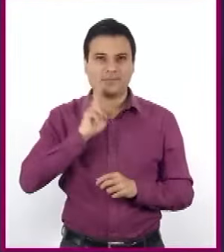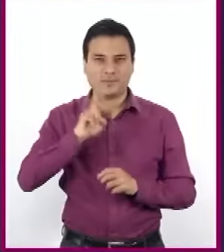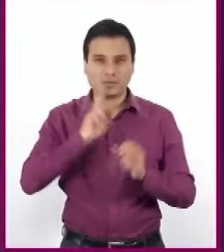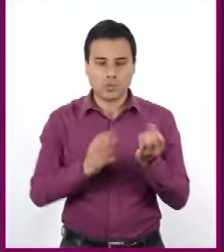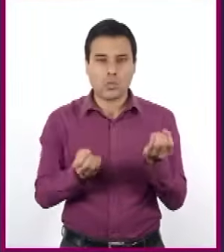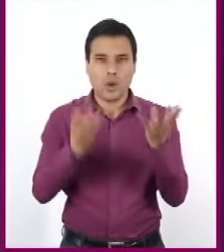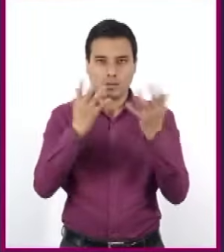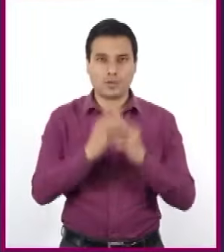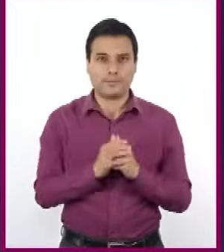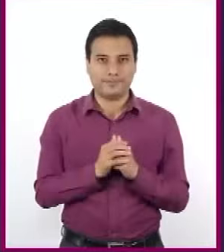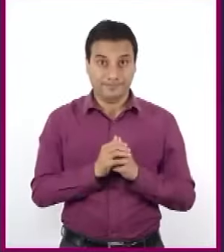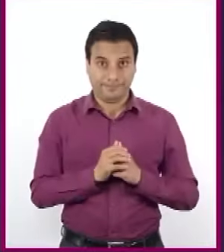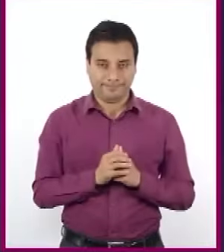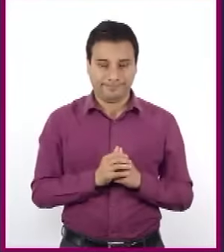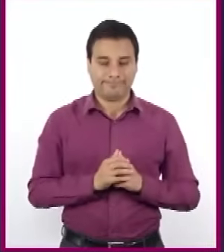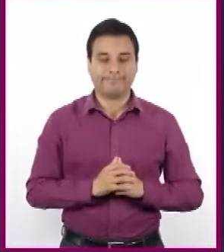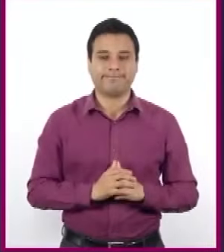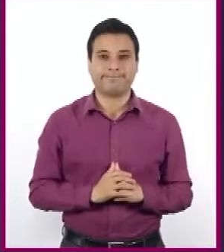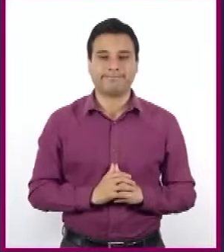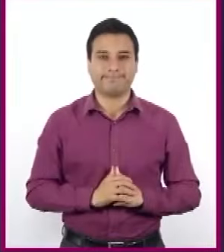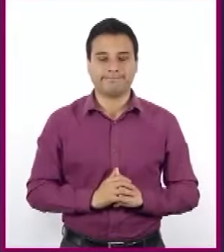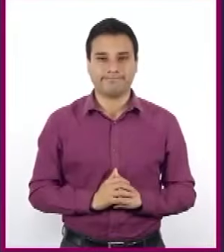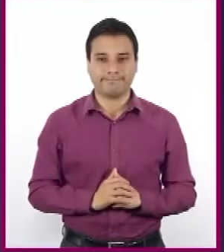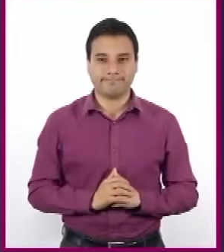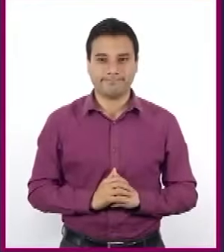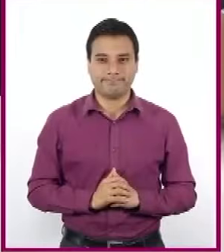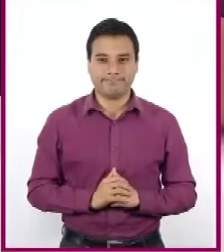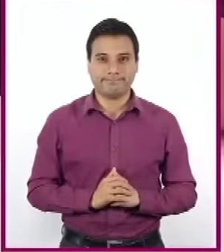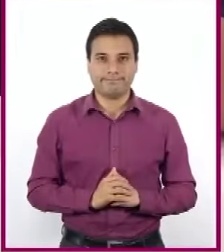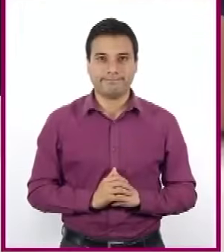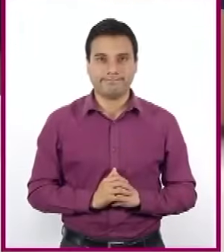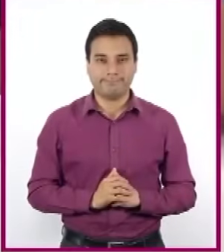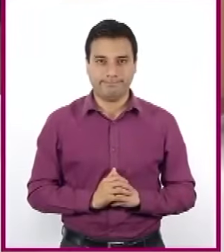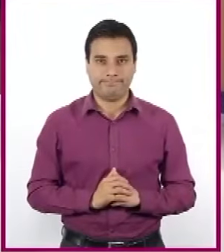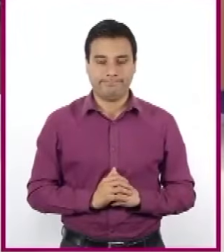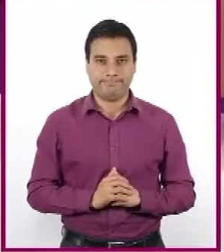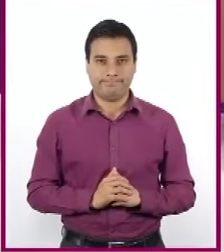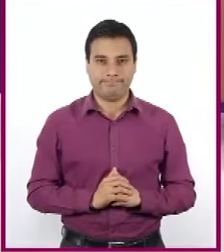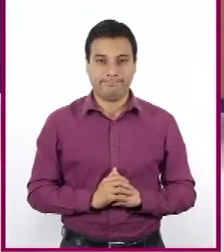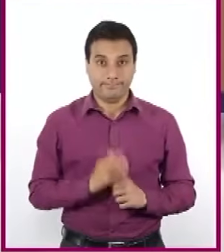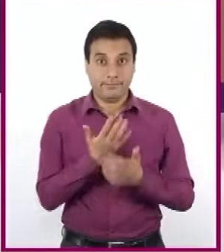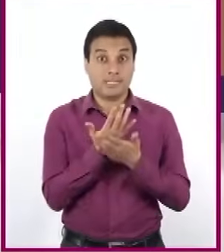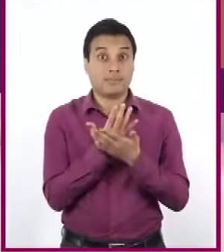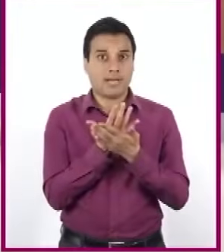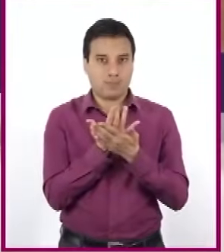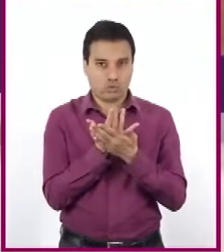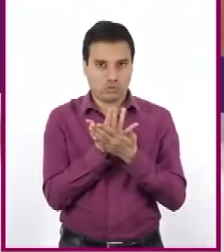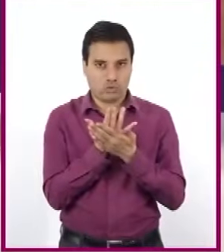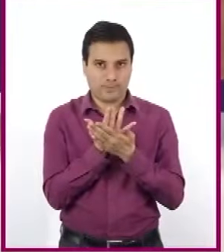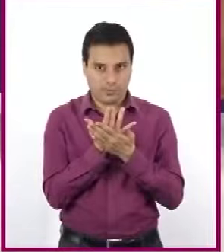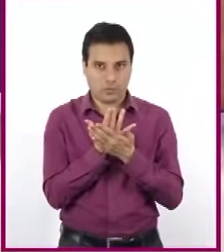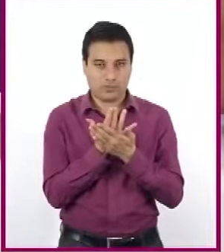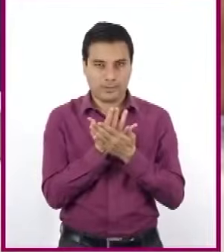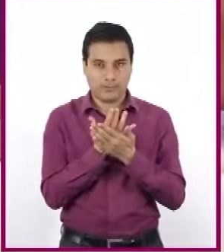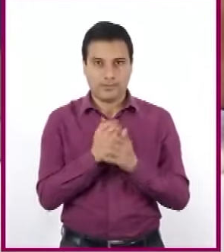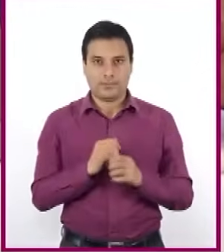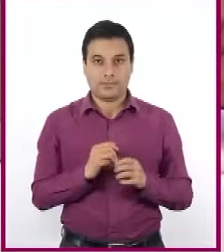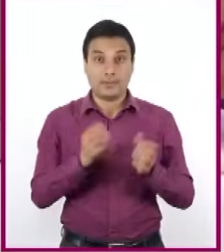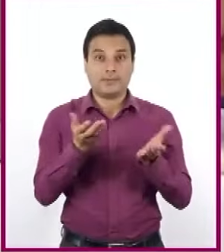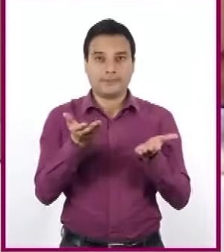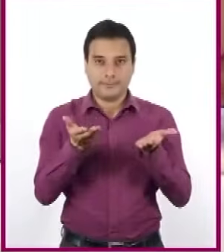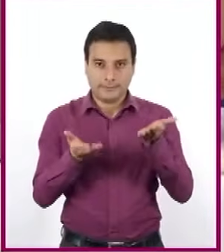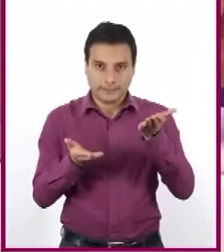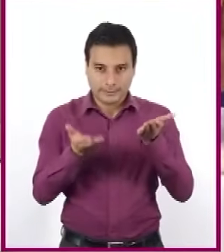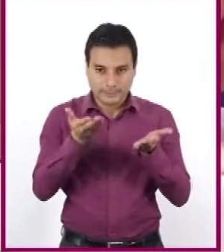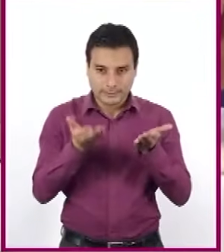Maestro, en la balanza. ¡Ay! Se movió. Esperamos que se estabilice un poquito por